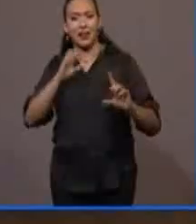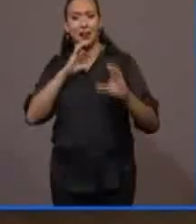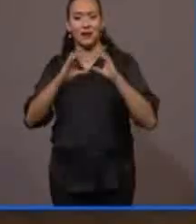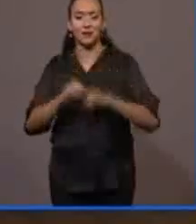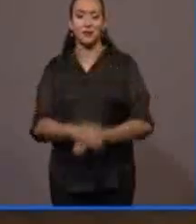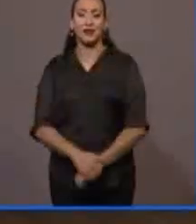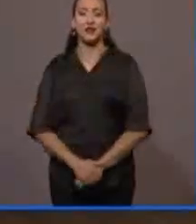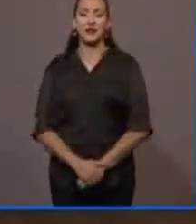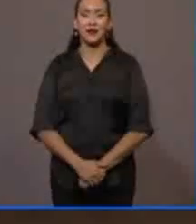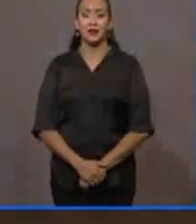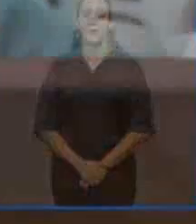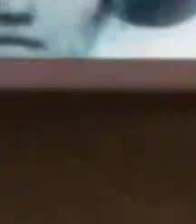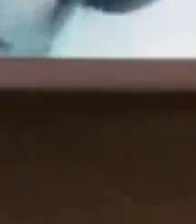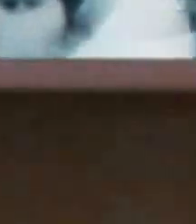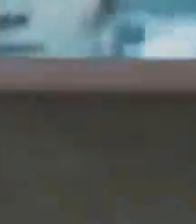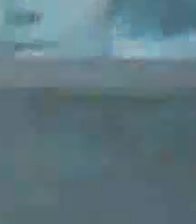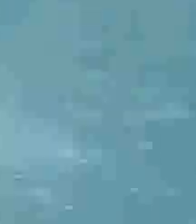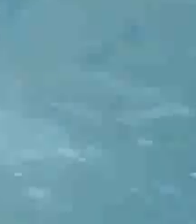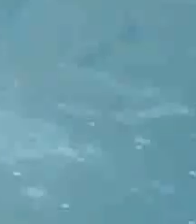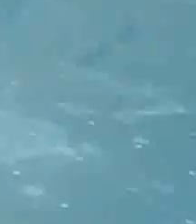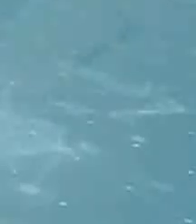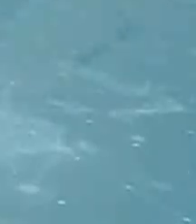Telecomunicaciones.